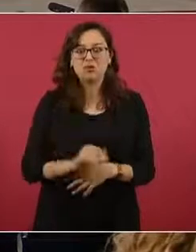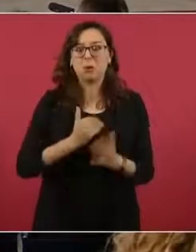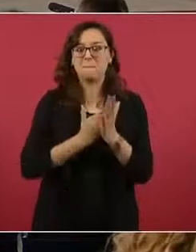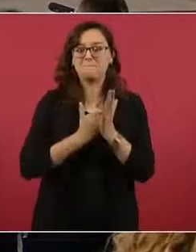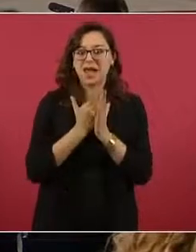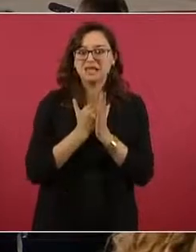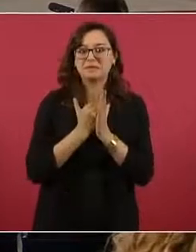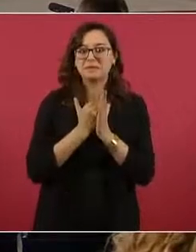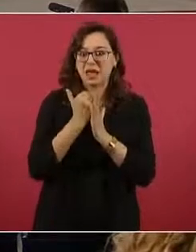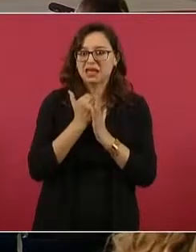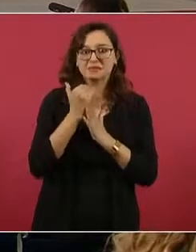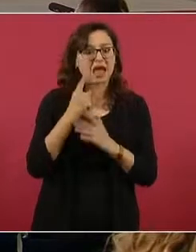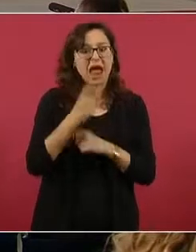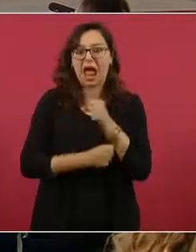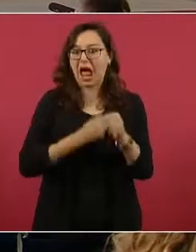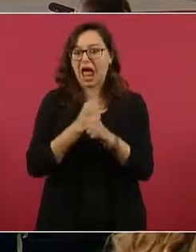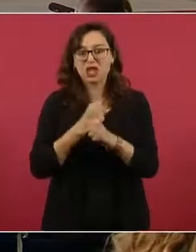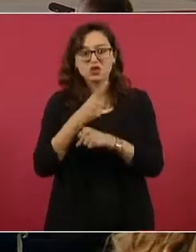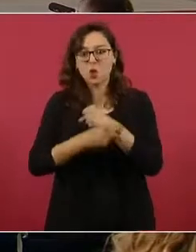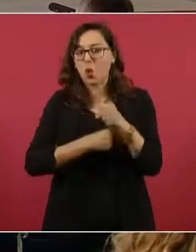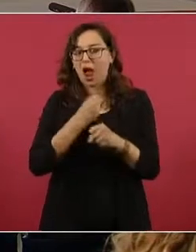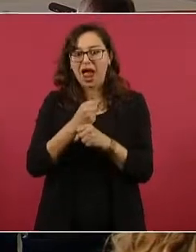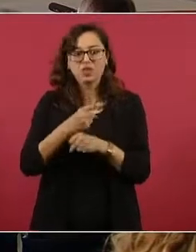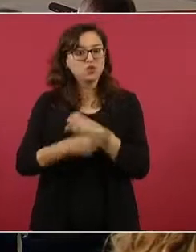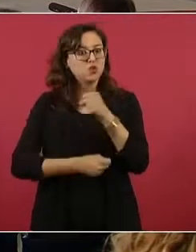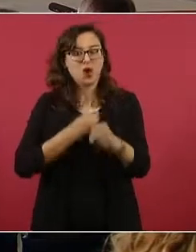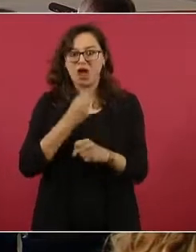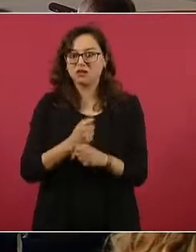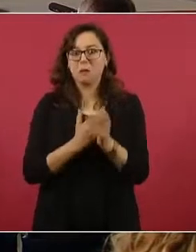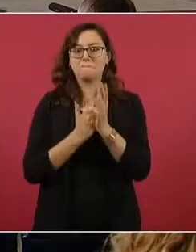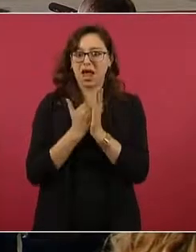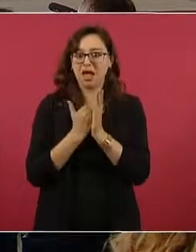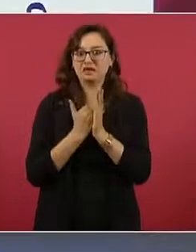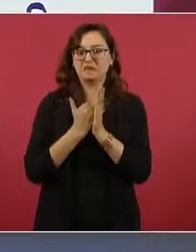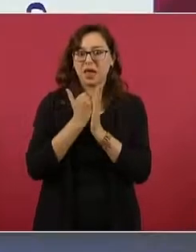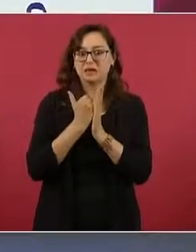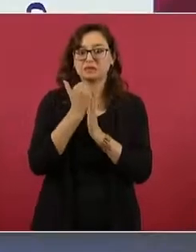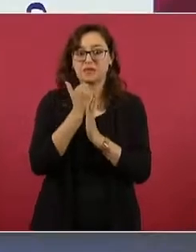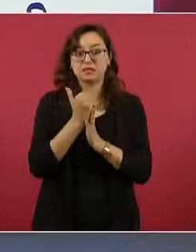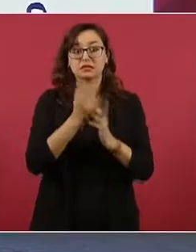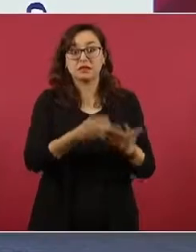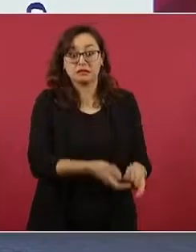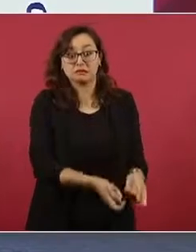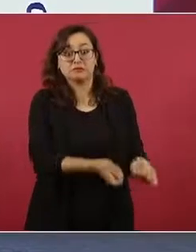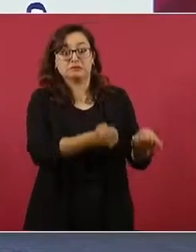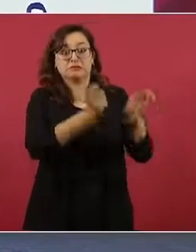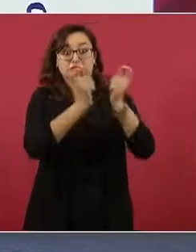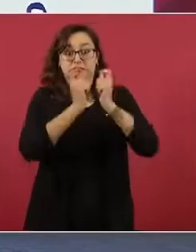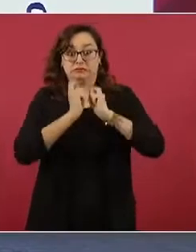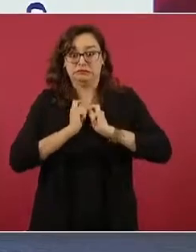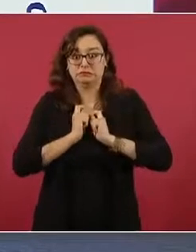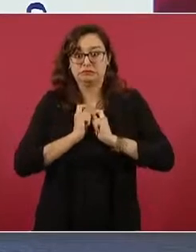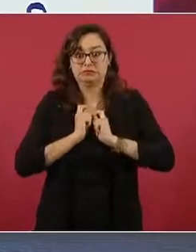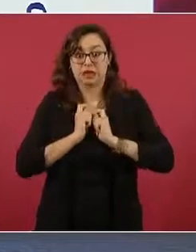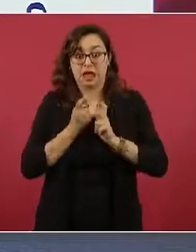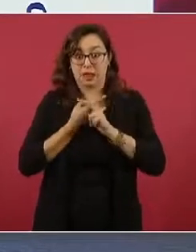y